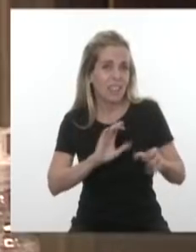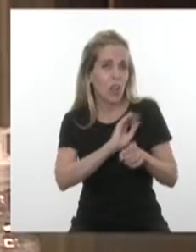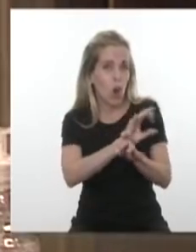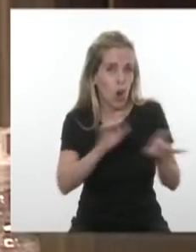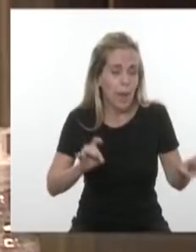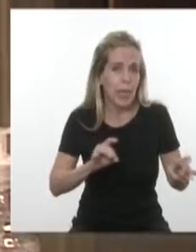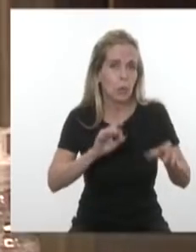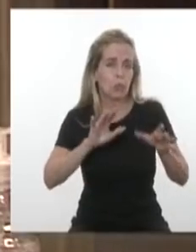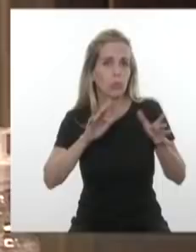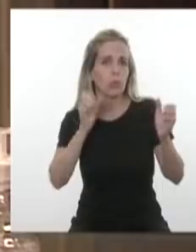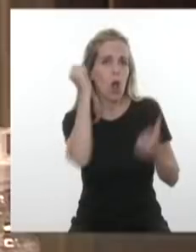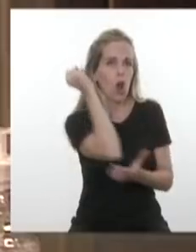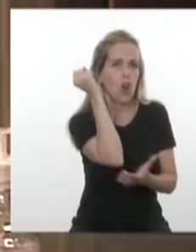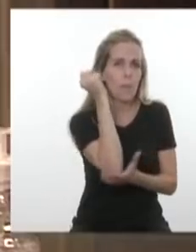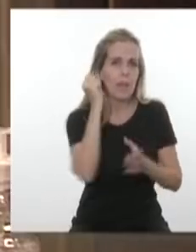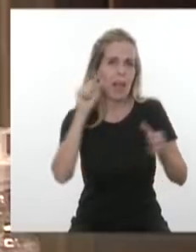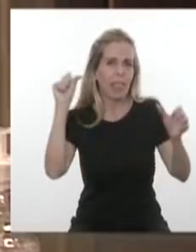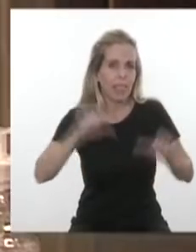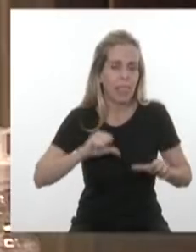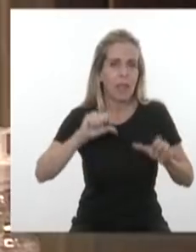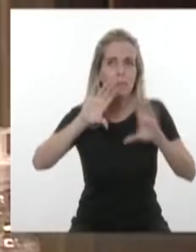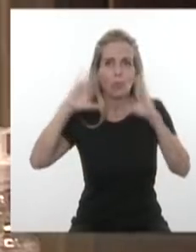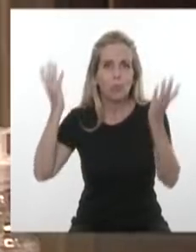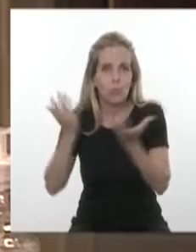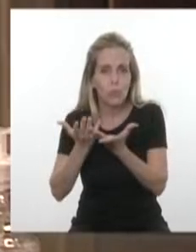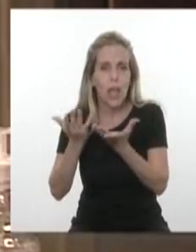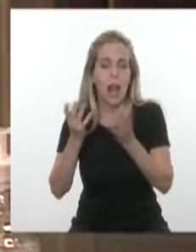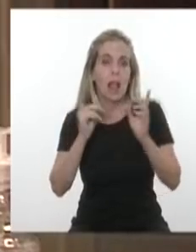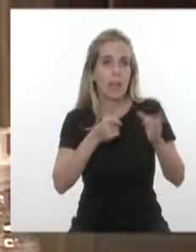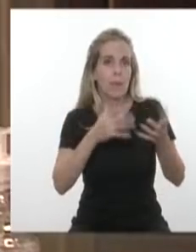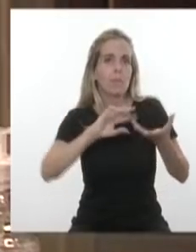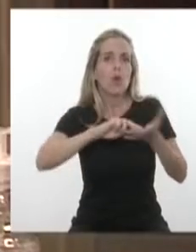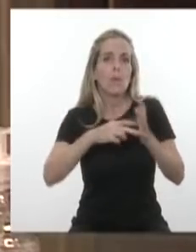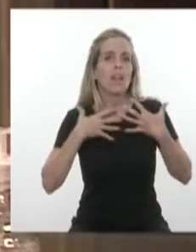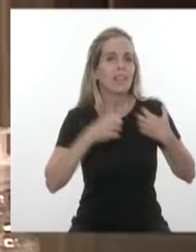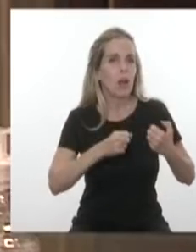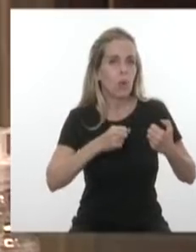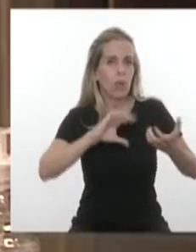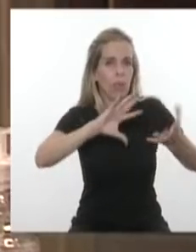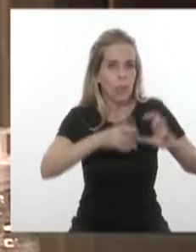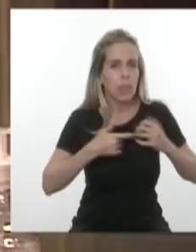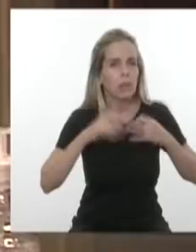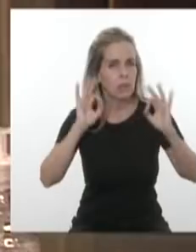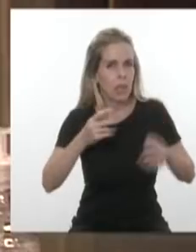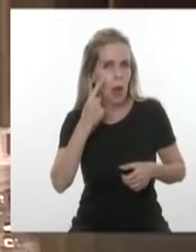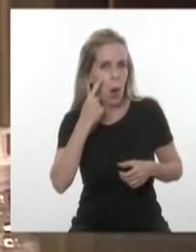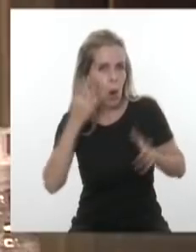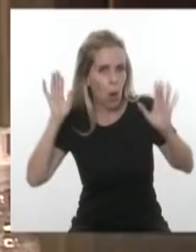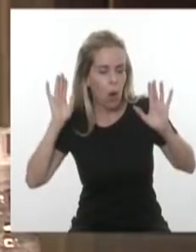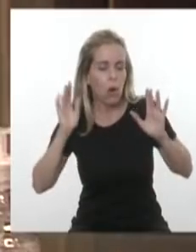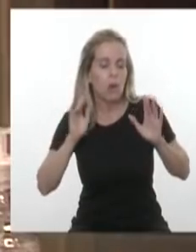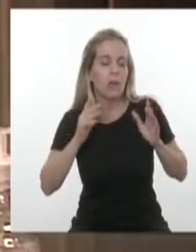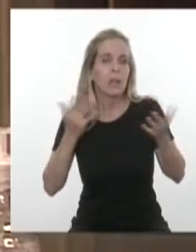soy muy consciente del impacto que provoca en la salud también de las dificultades para encontrarnos con nuestros